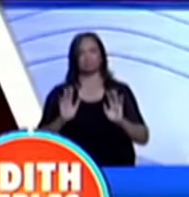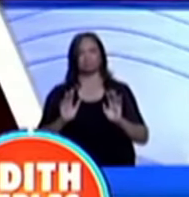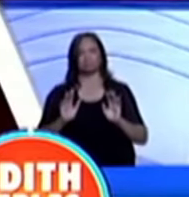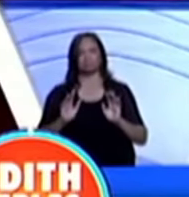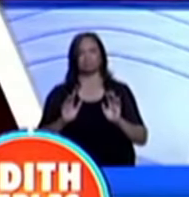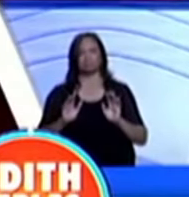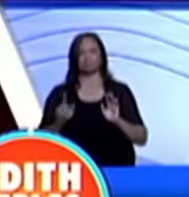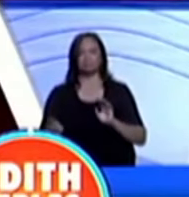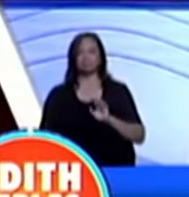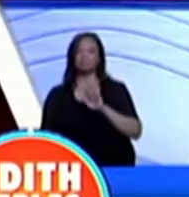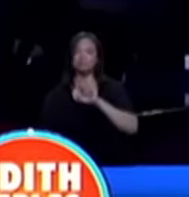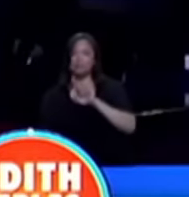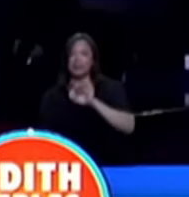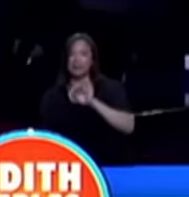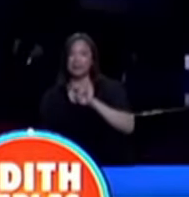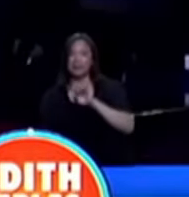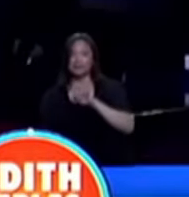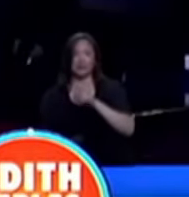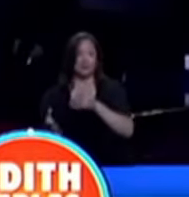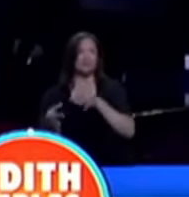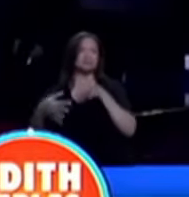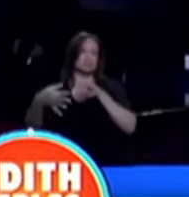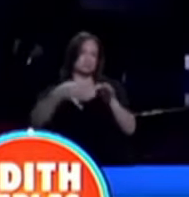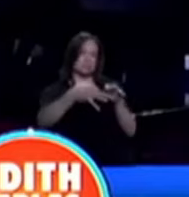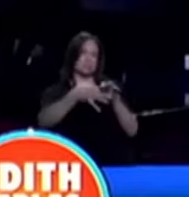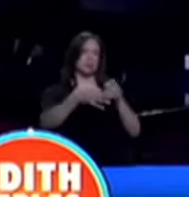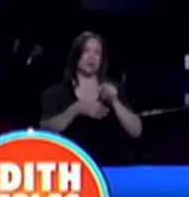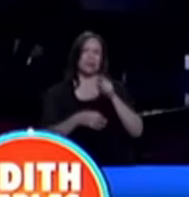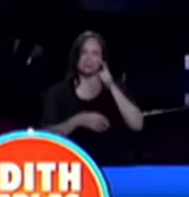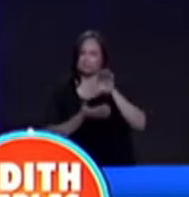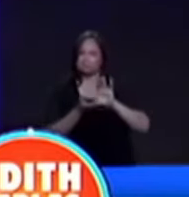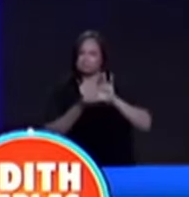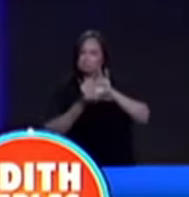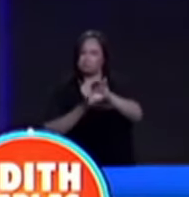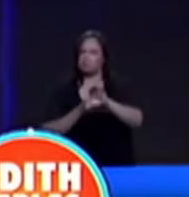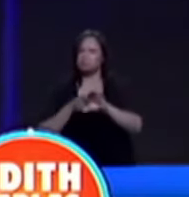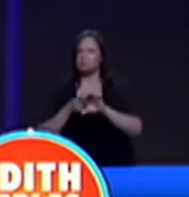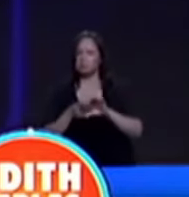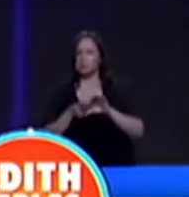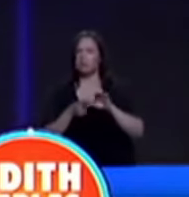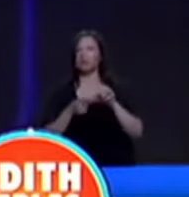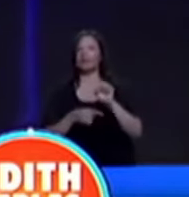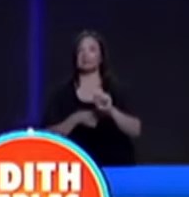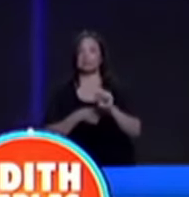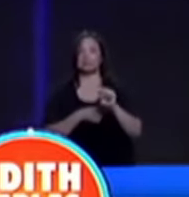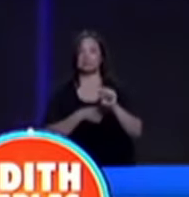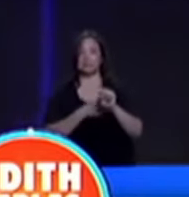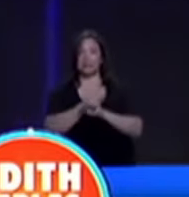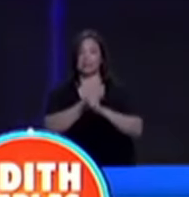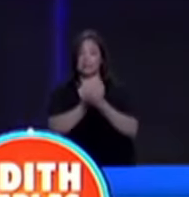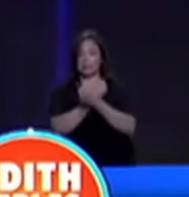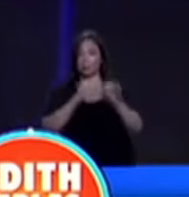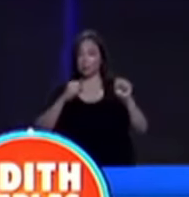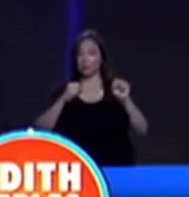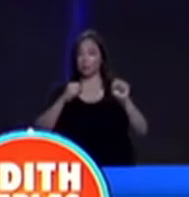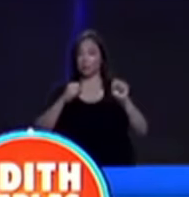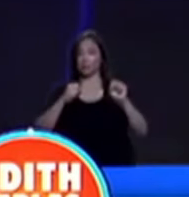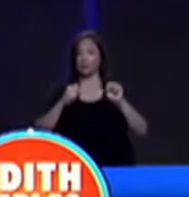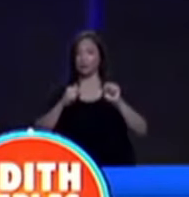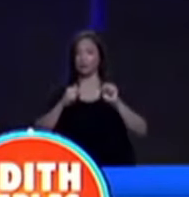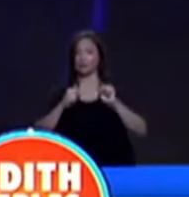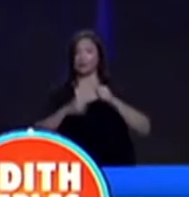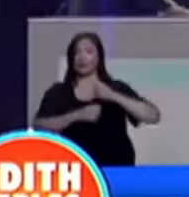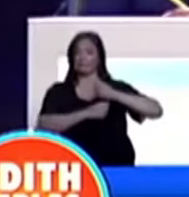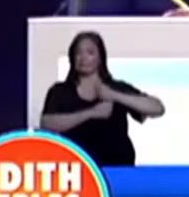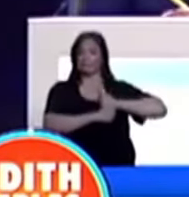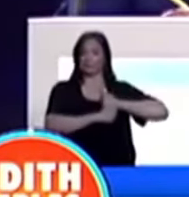Doctor Rivera. Derecho a replicar. No, sencillamente explicar que se ha hecho gran inversión en la seguridad, tanto del equipo